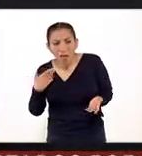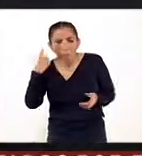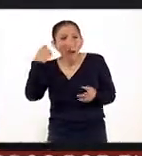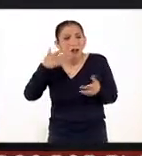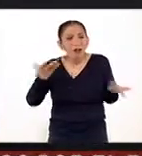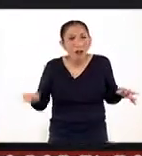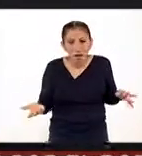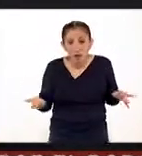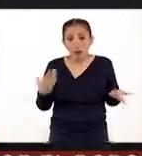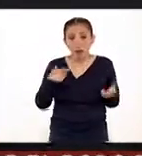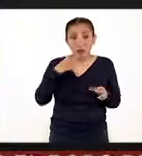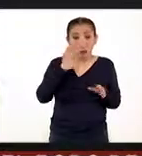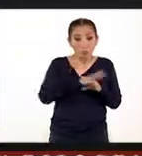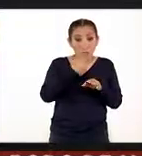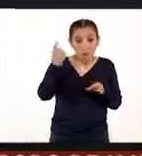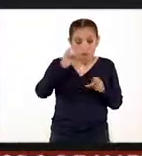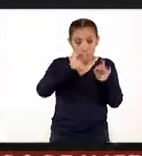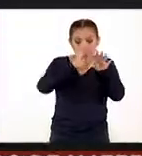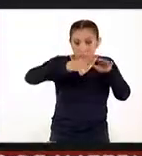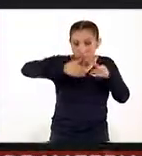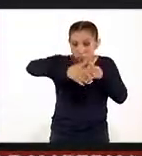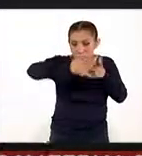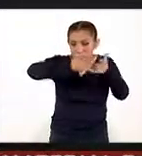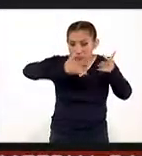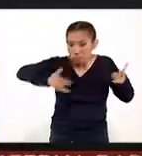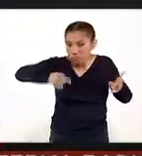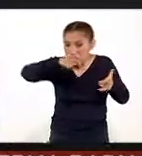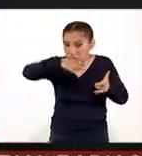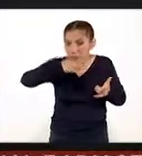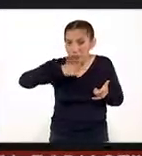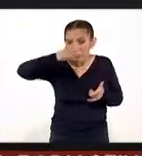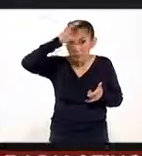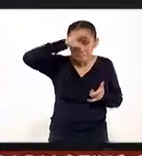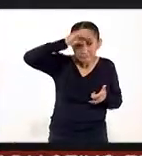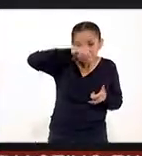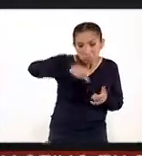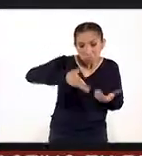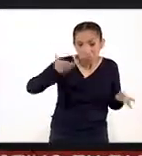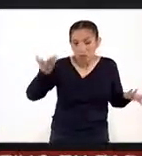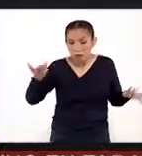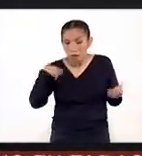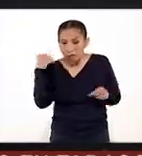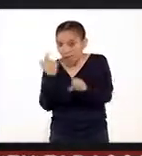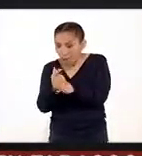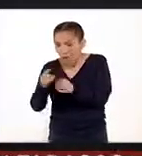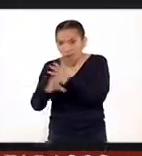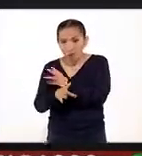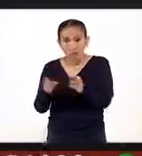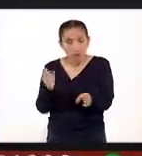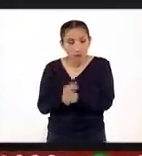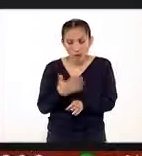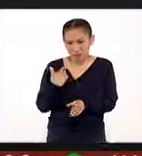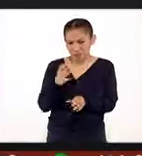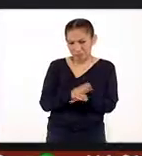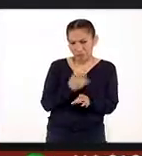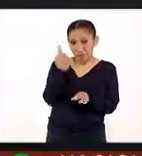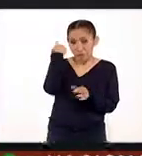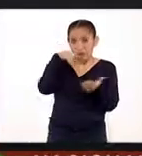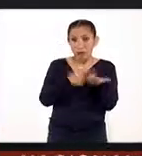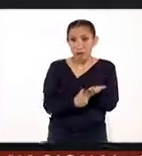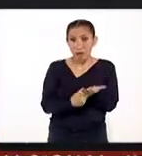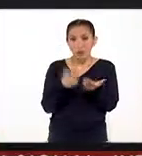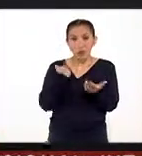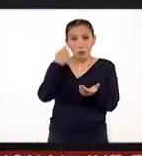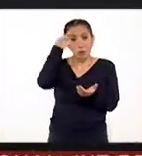para hacerlo? ¿Por qué la circunstancia de este científico hizo que descubriera tal o cual cosa? ¿Qué se preguntó?